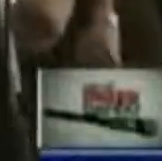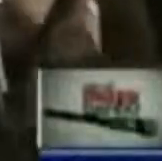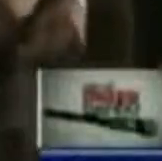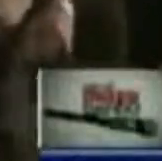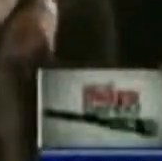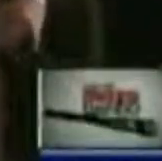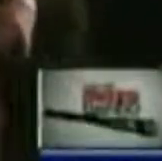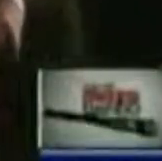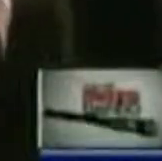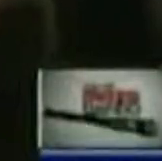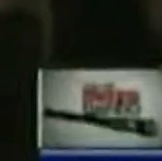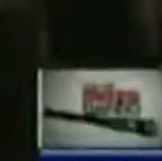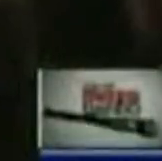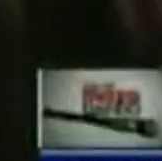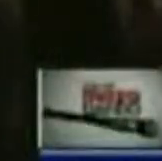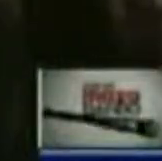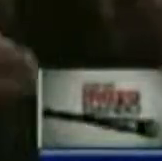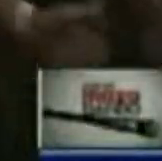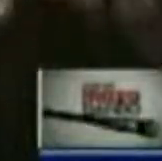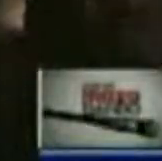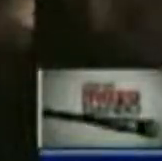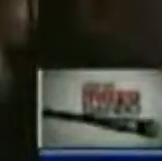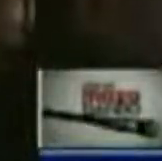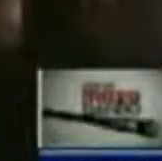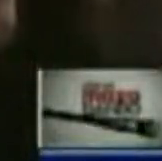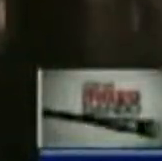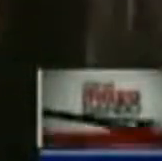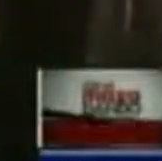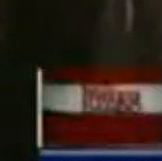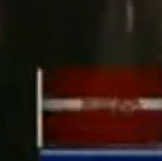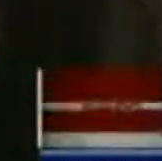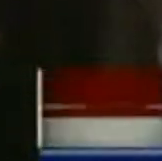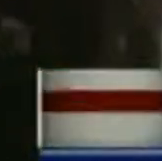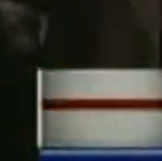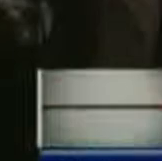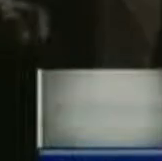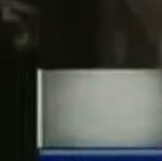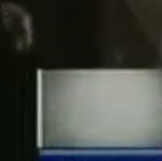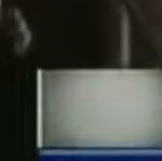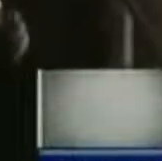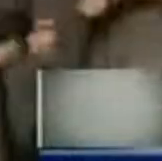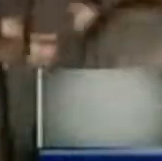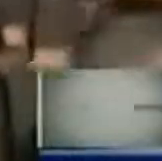unos son de la marina otros dos de la Aviación